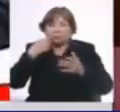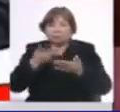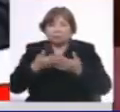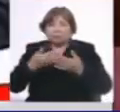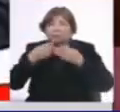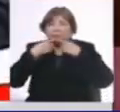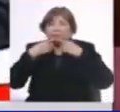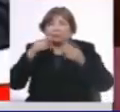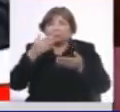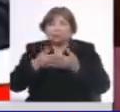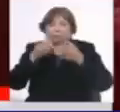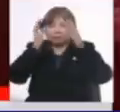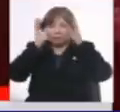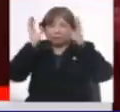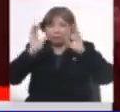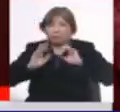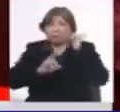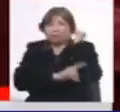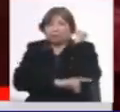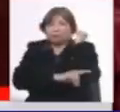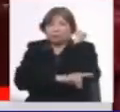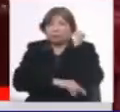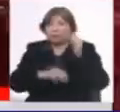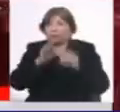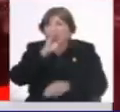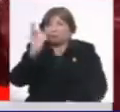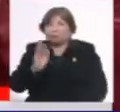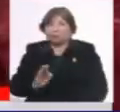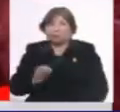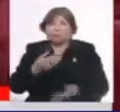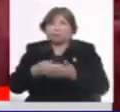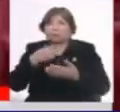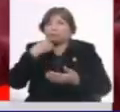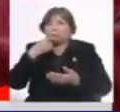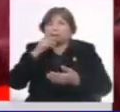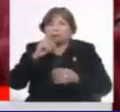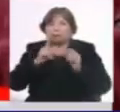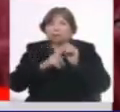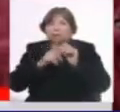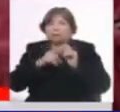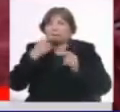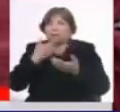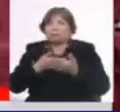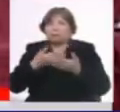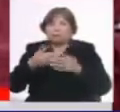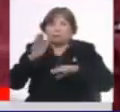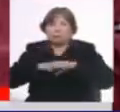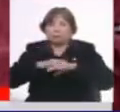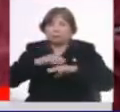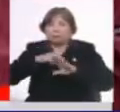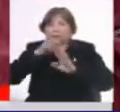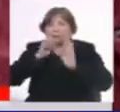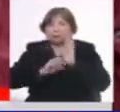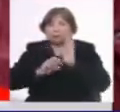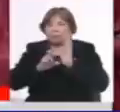había pronunciado el acuerdo nacional, que jamás dijo una sola palabrita sobre este proyecto